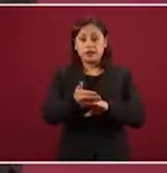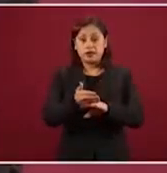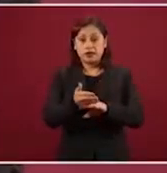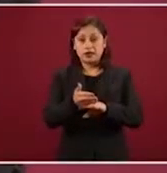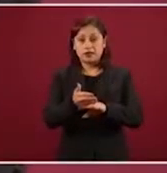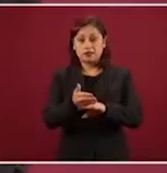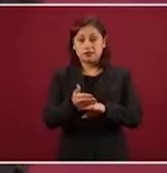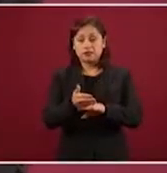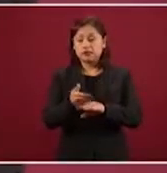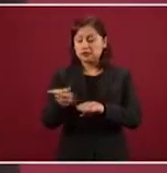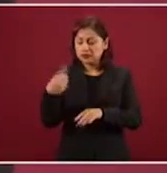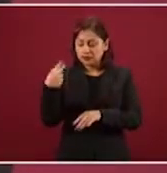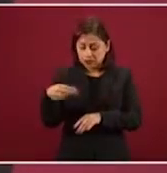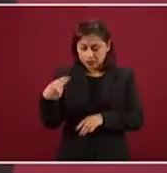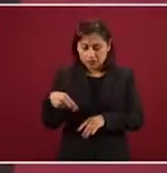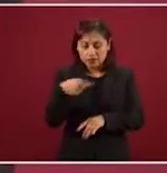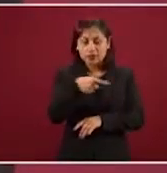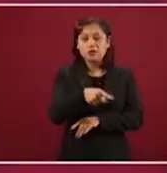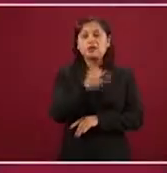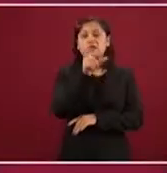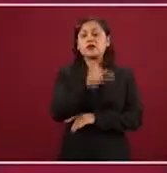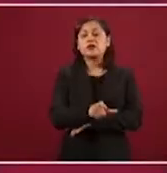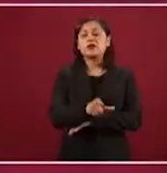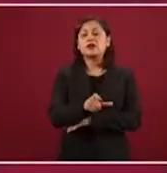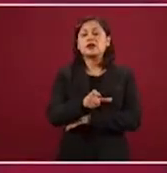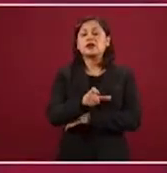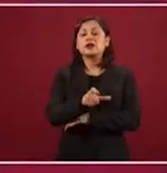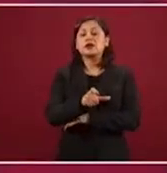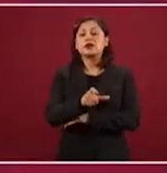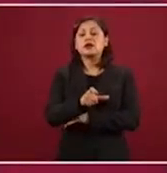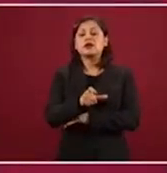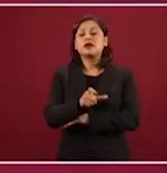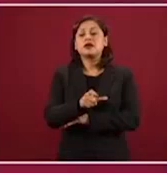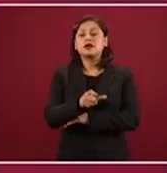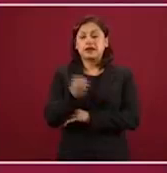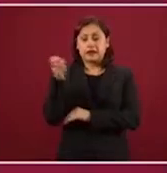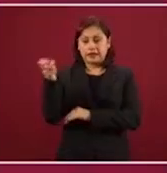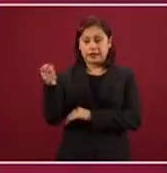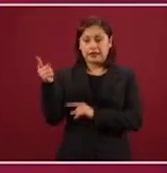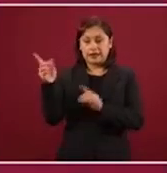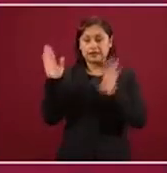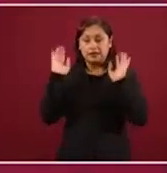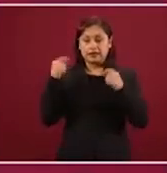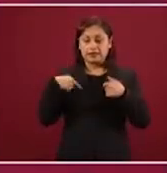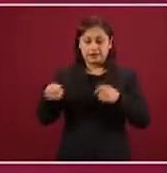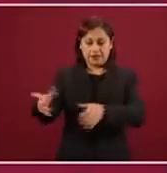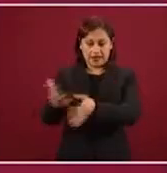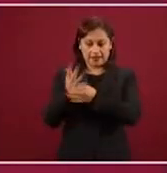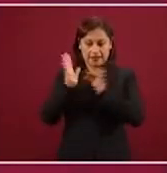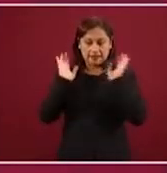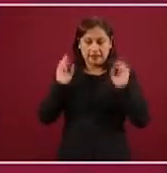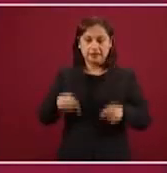¿cómo se llama este señor? Virgilio Andrade. Sí, ya no lo repito yo.